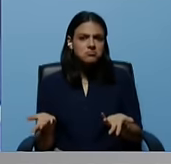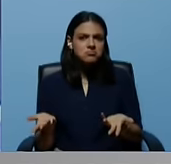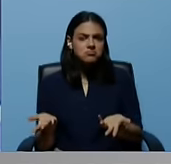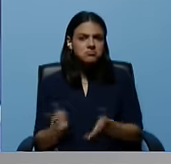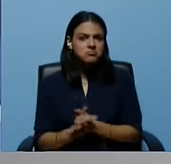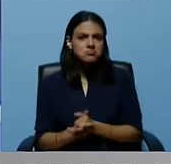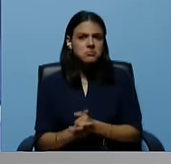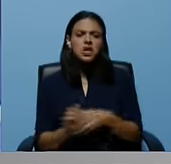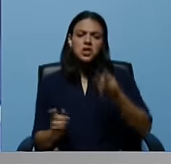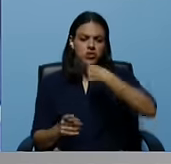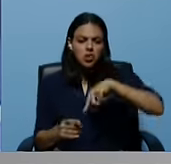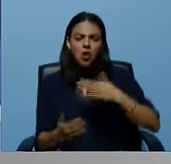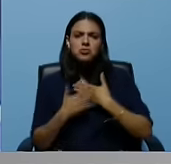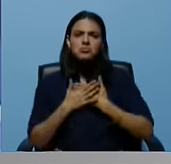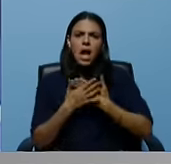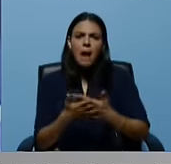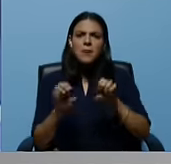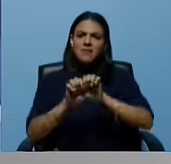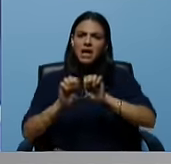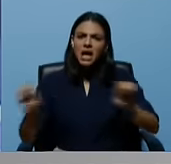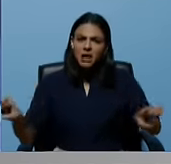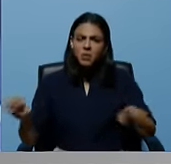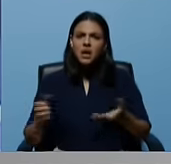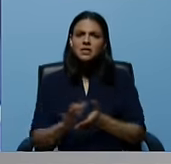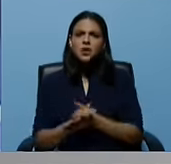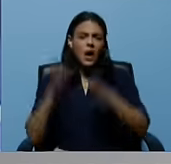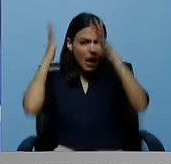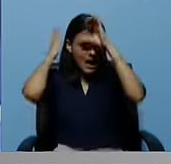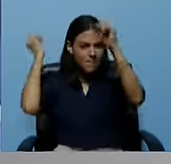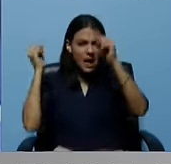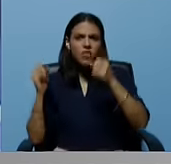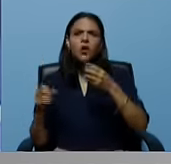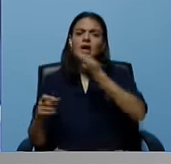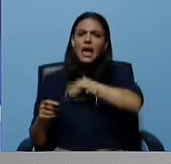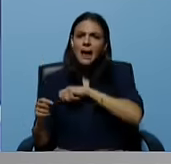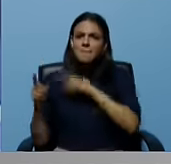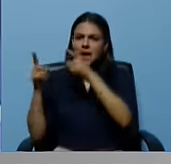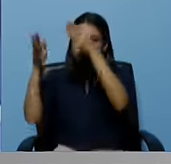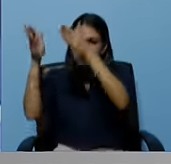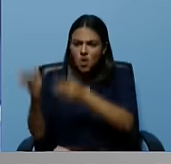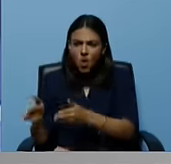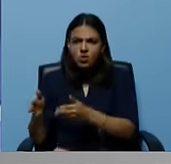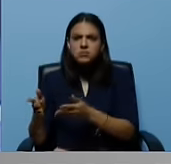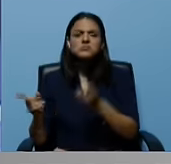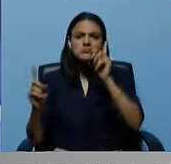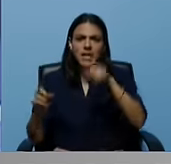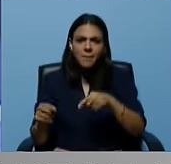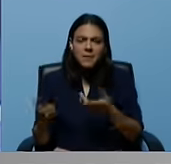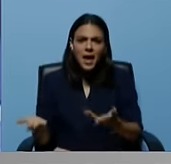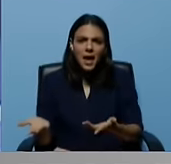La amabilidad del señor embajador de España sirvió